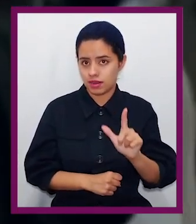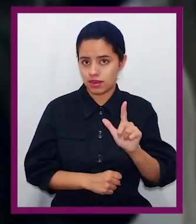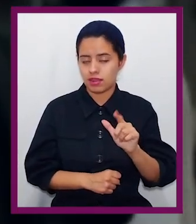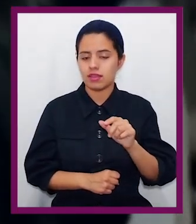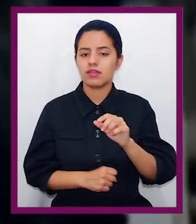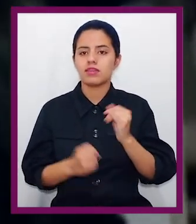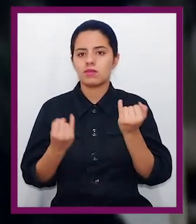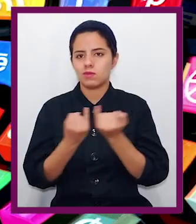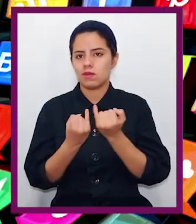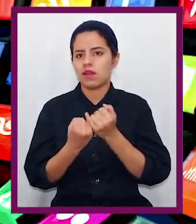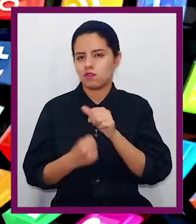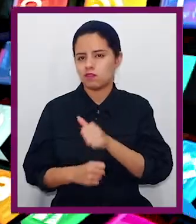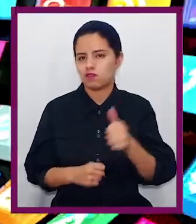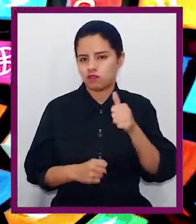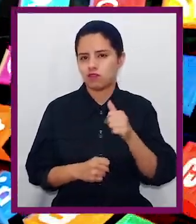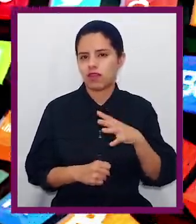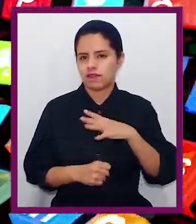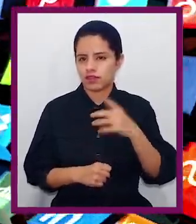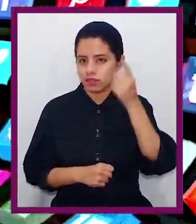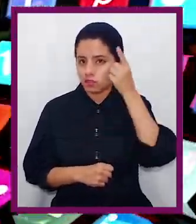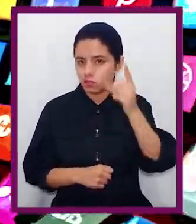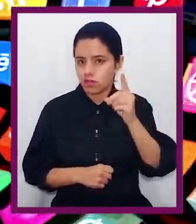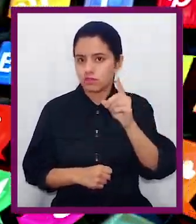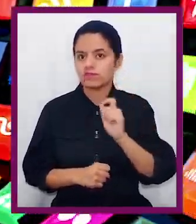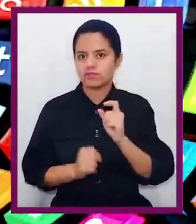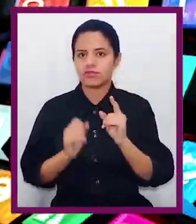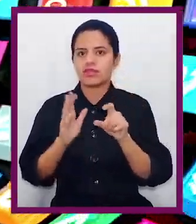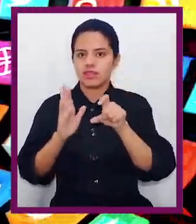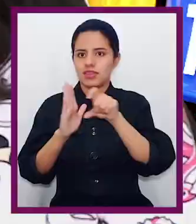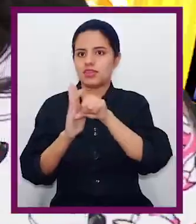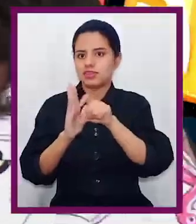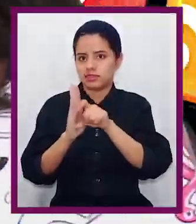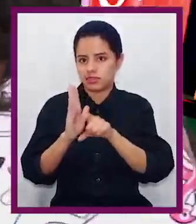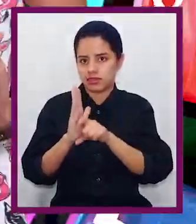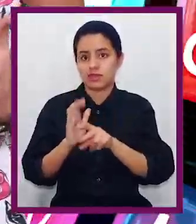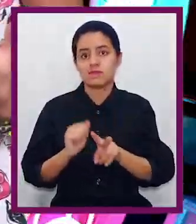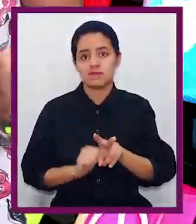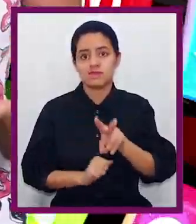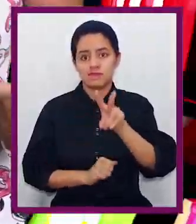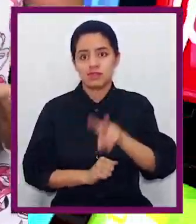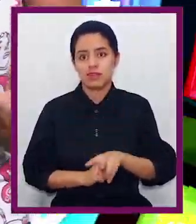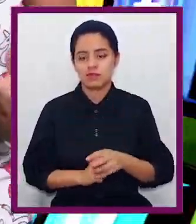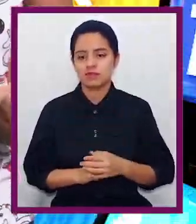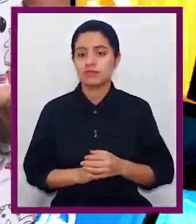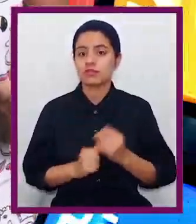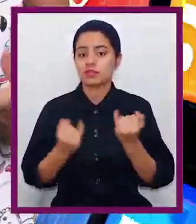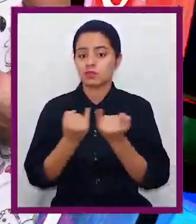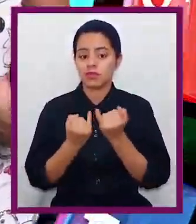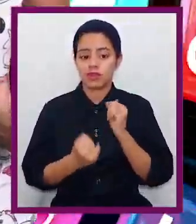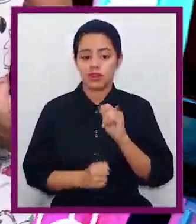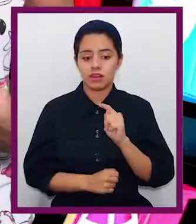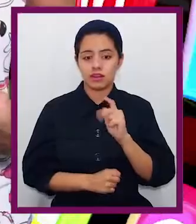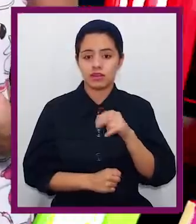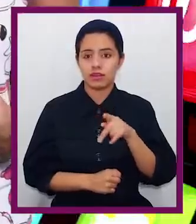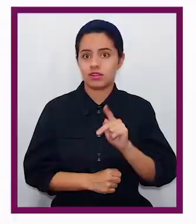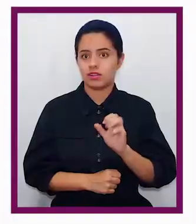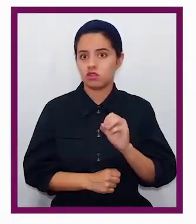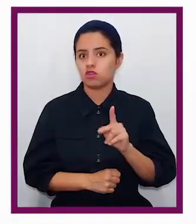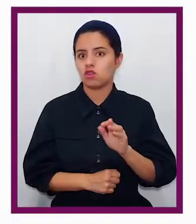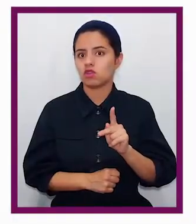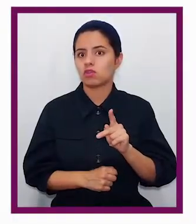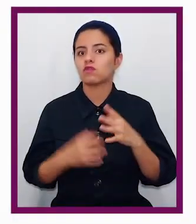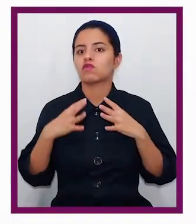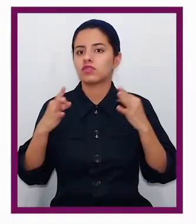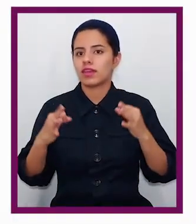Price Associates. Por cierto, también son dueños de Instagram, ¿verdad? Así es. Por otro lado, TikTok es una empresa de origen chino.